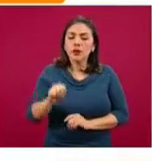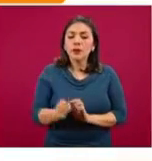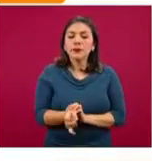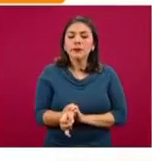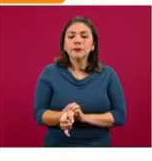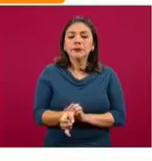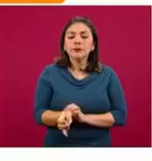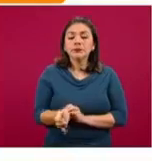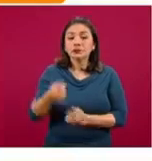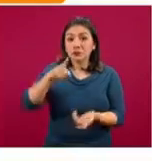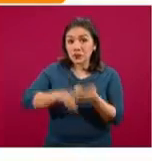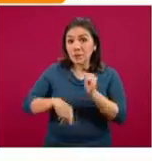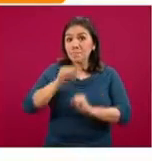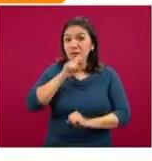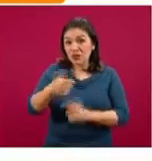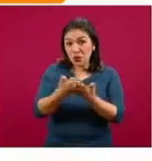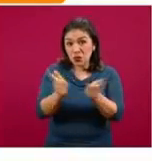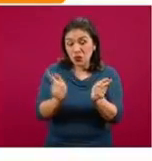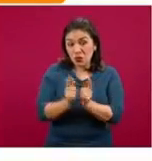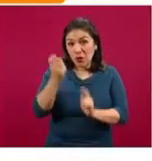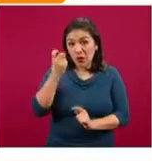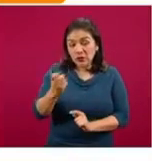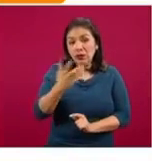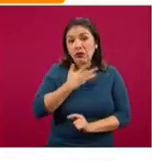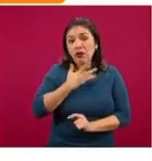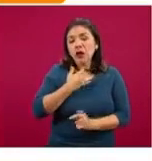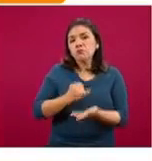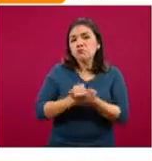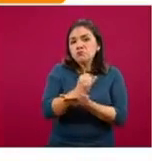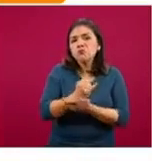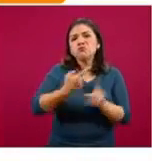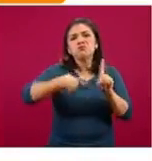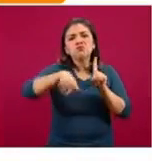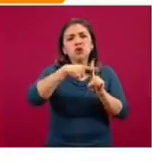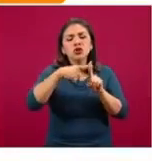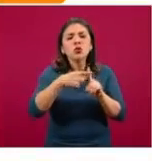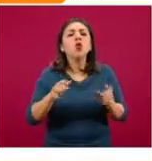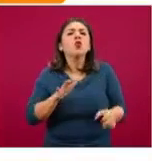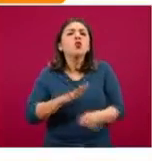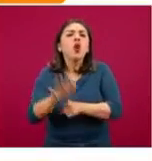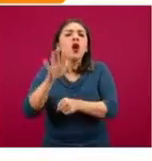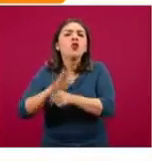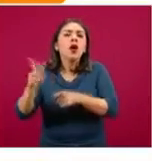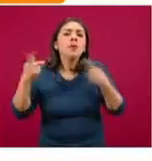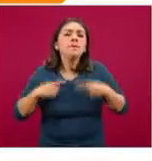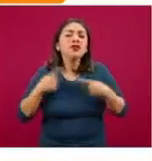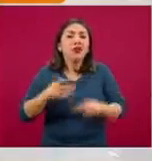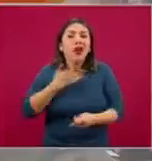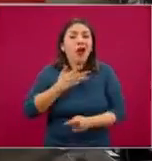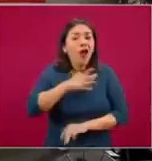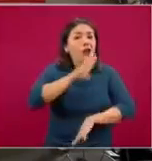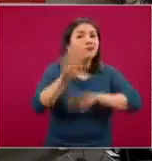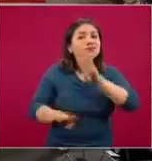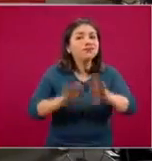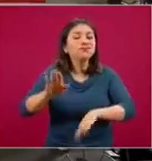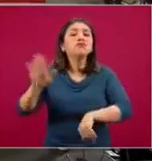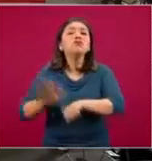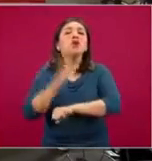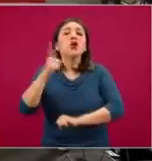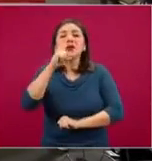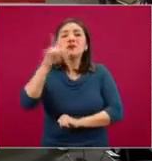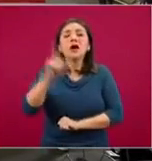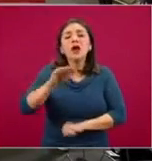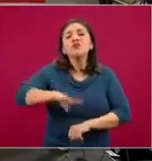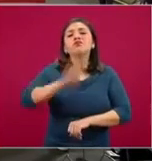1.025.969. Dentro de este mismo grupo se dictaminan y se confirman las personas que fallecen a consecuencia de